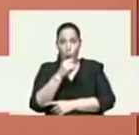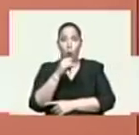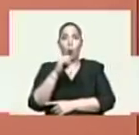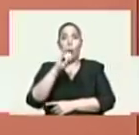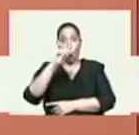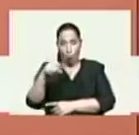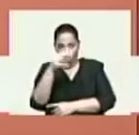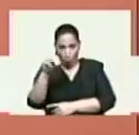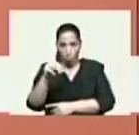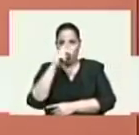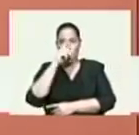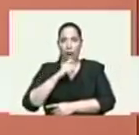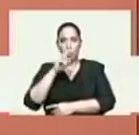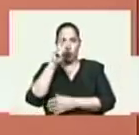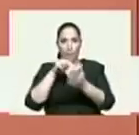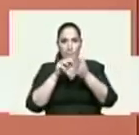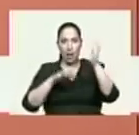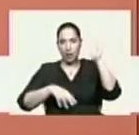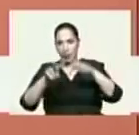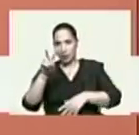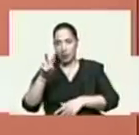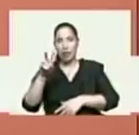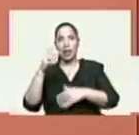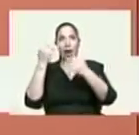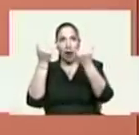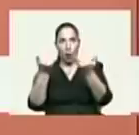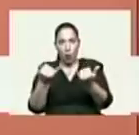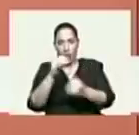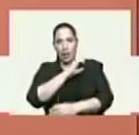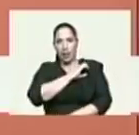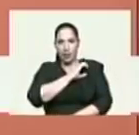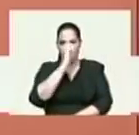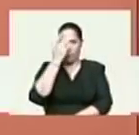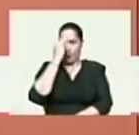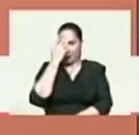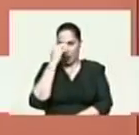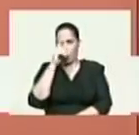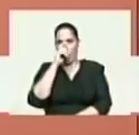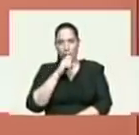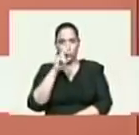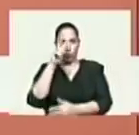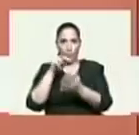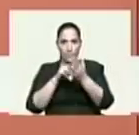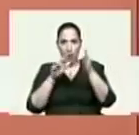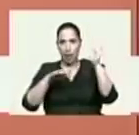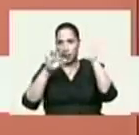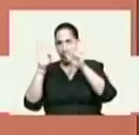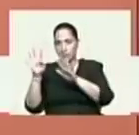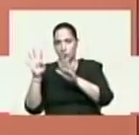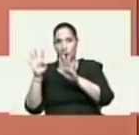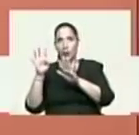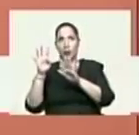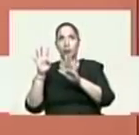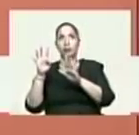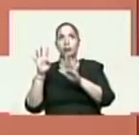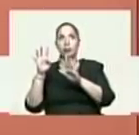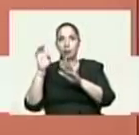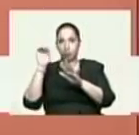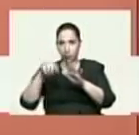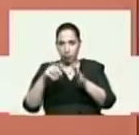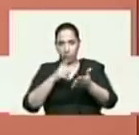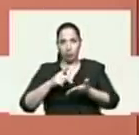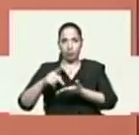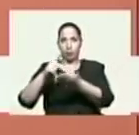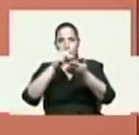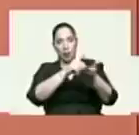junio del año 2017 y ahora enero, febrero del año 2019, y para colaborar con el